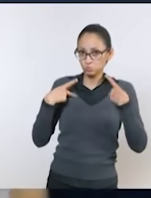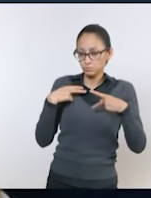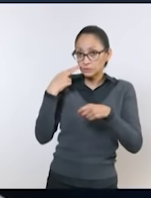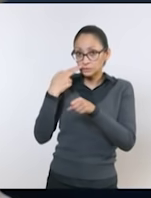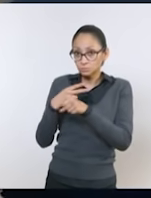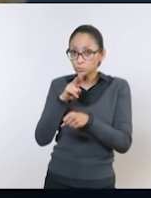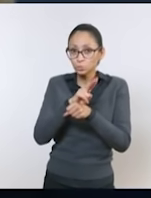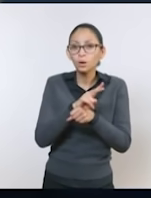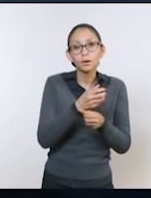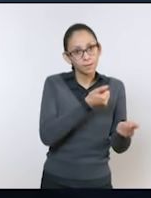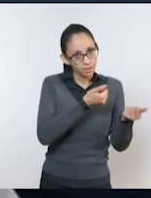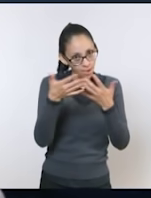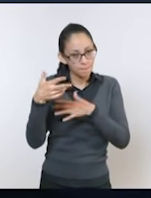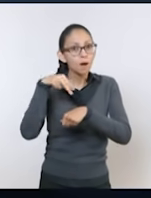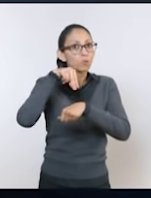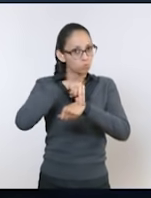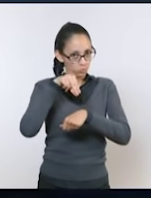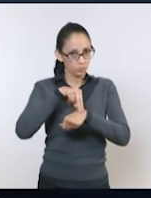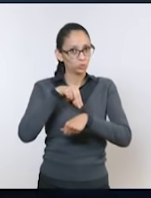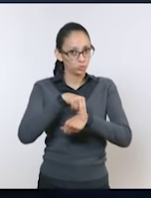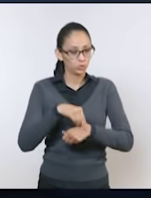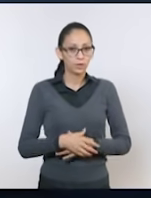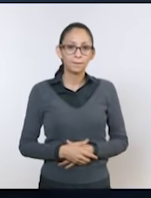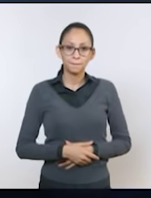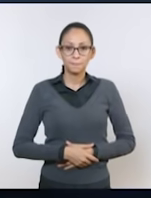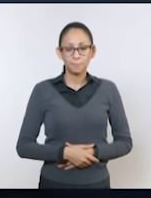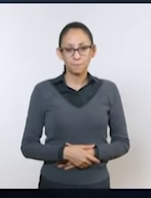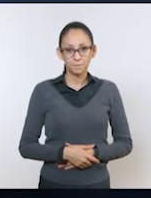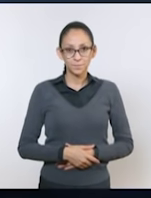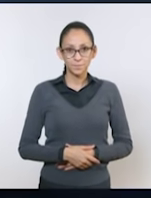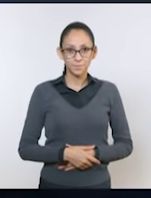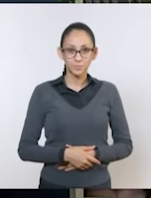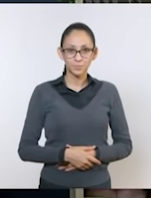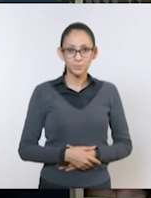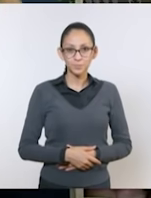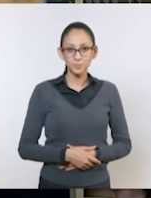o a los adultos que te cuidan que te lleven al médico.